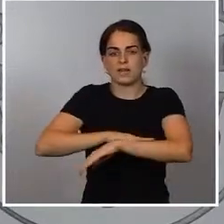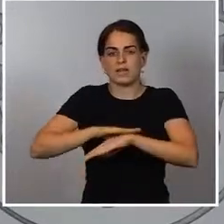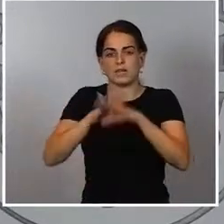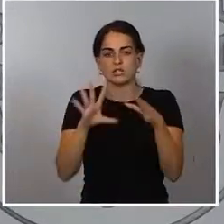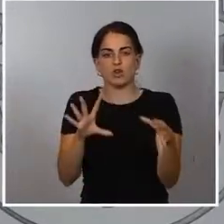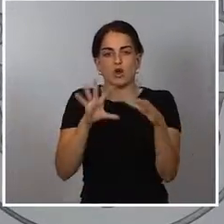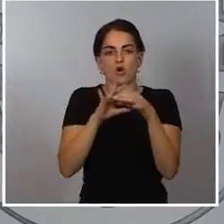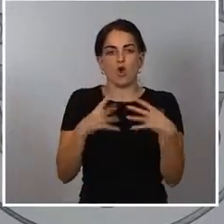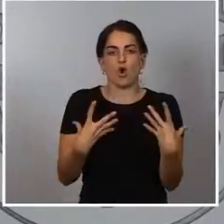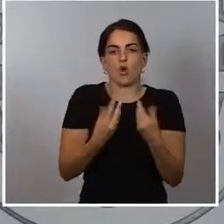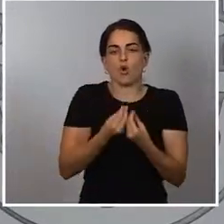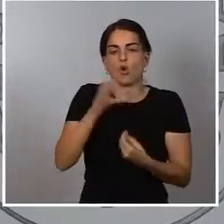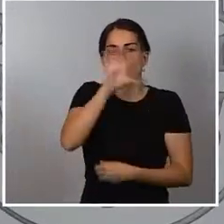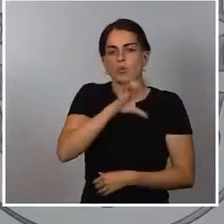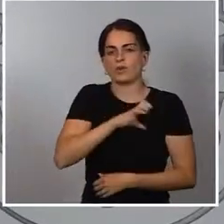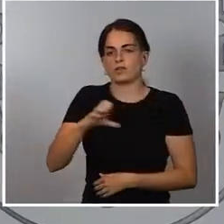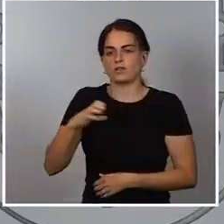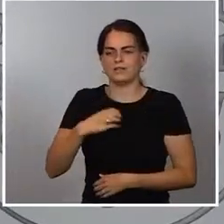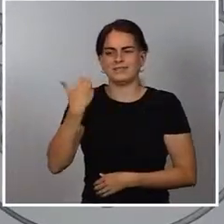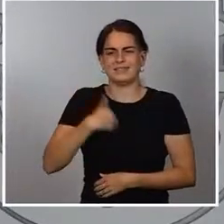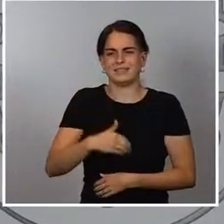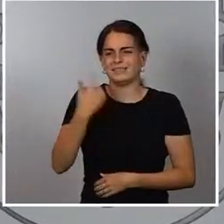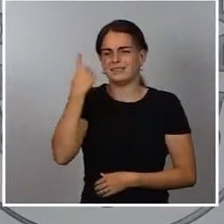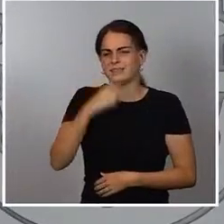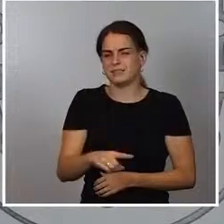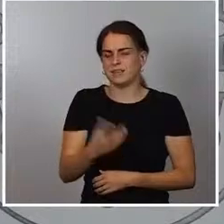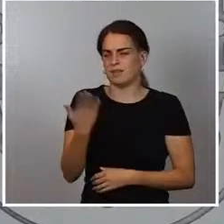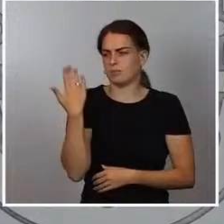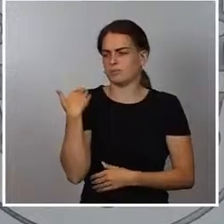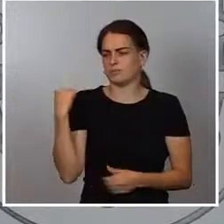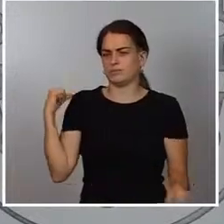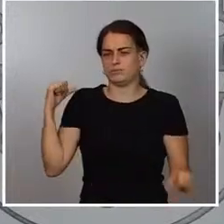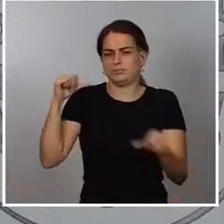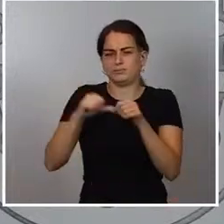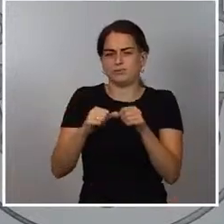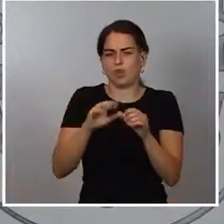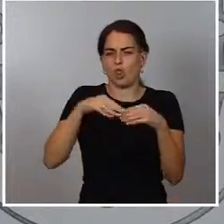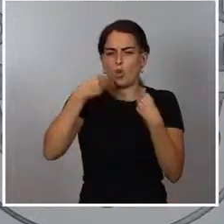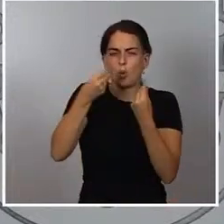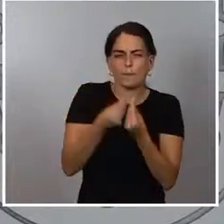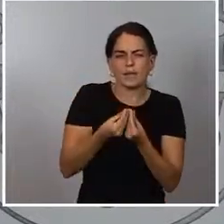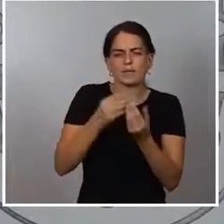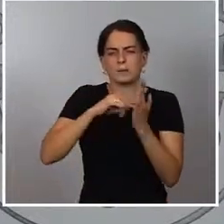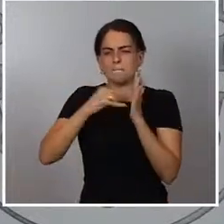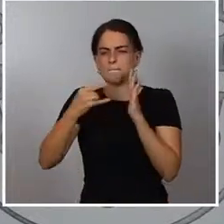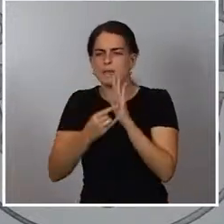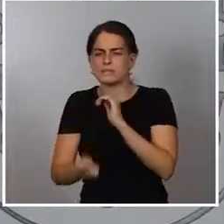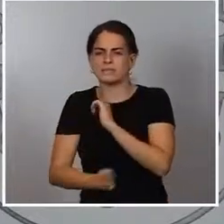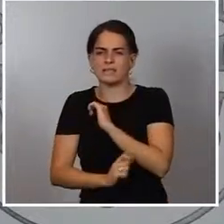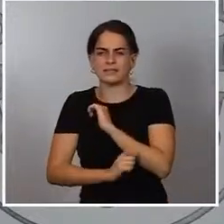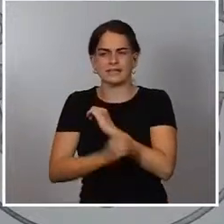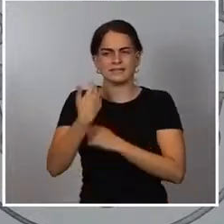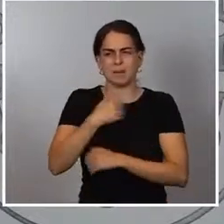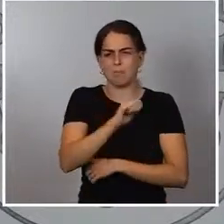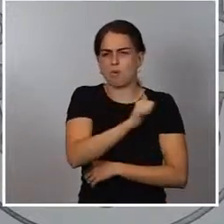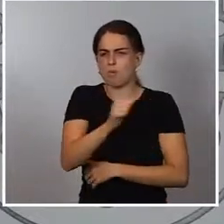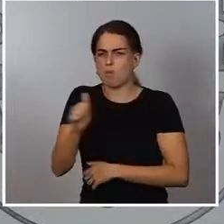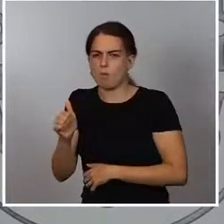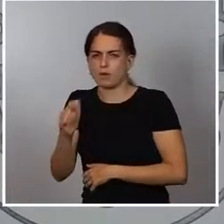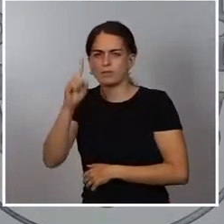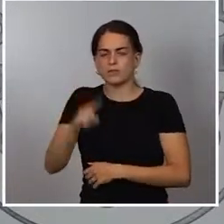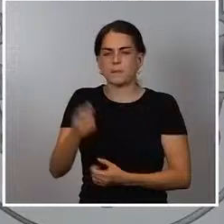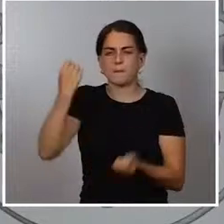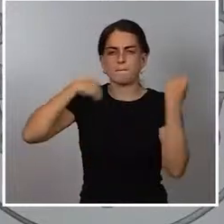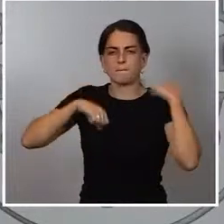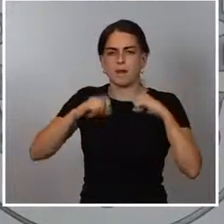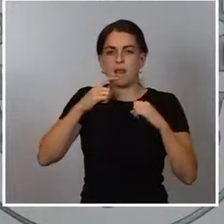como saben hemos aprobado un amplio elenco de documentos de planes de estrategia les recuerdo el plan de actuaciones el conocido como